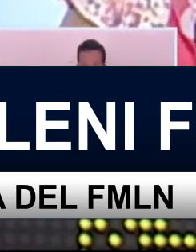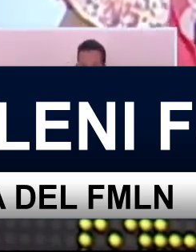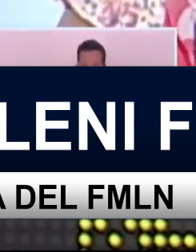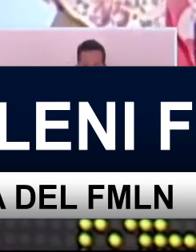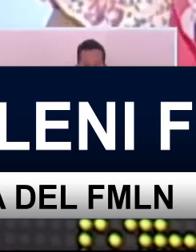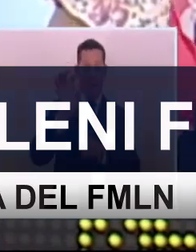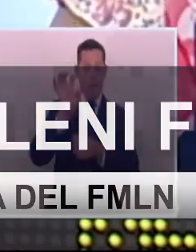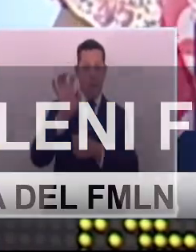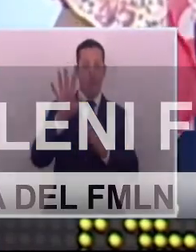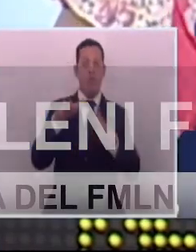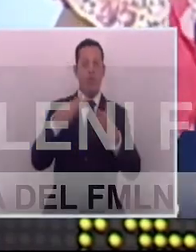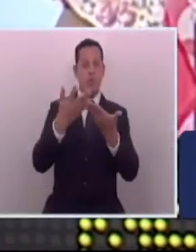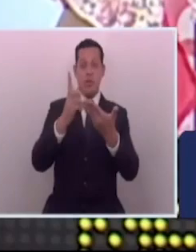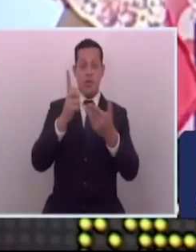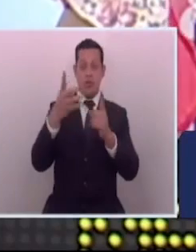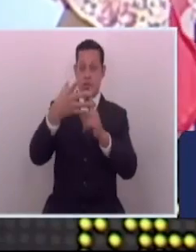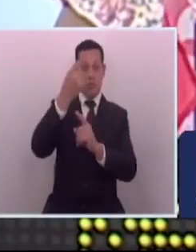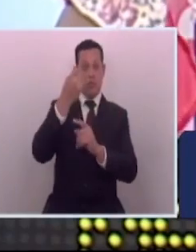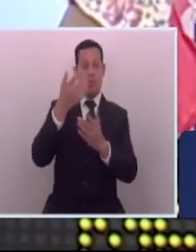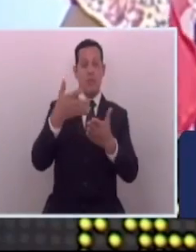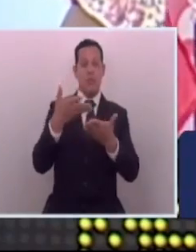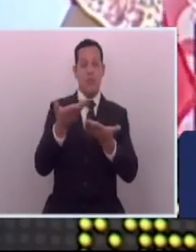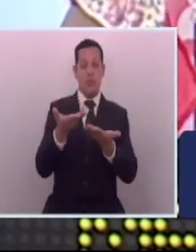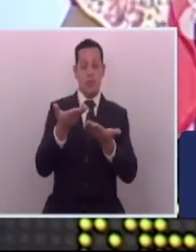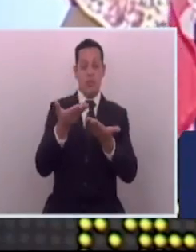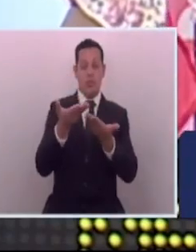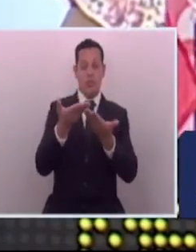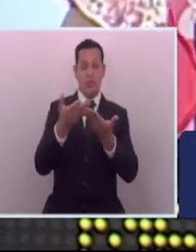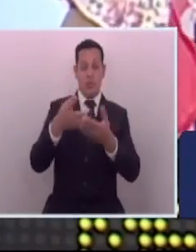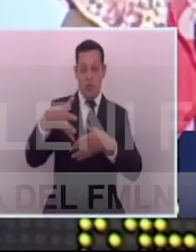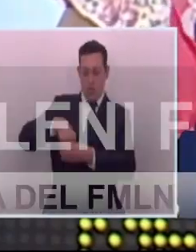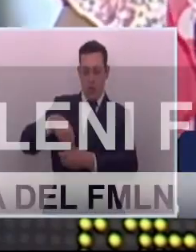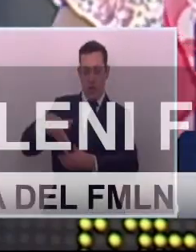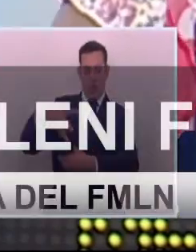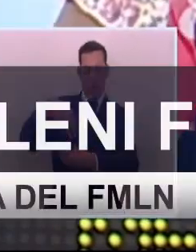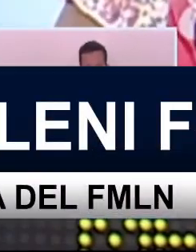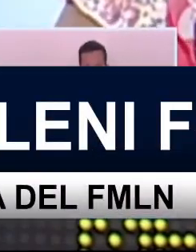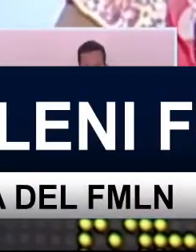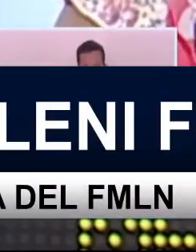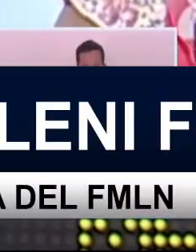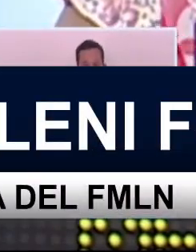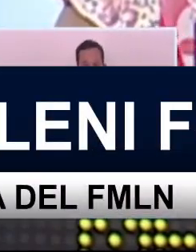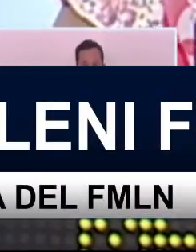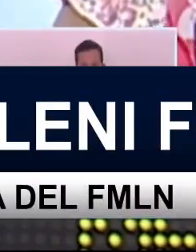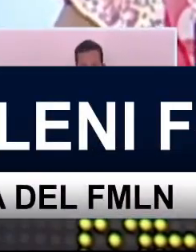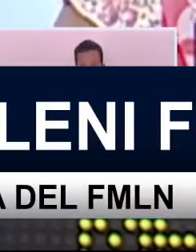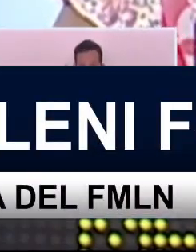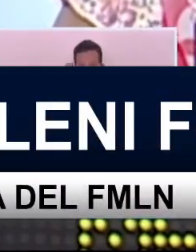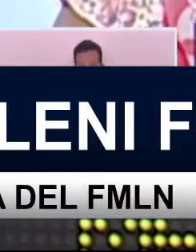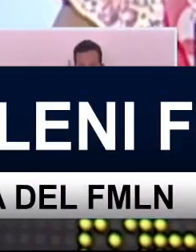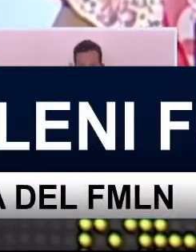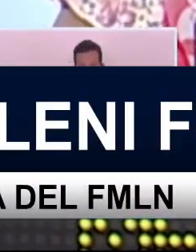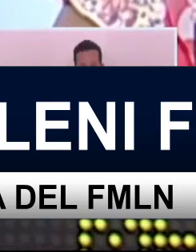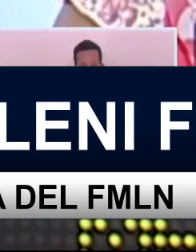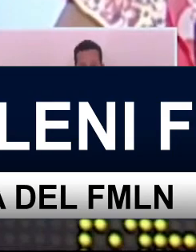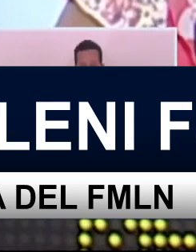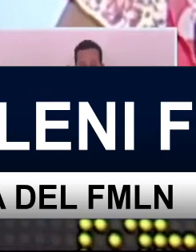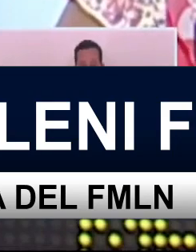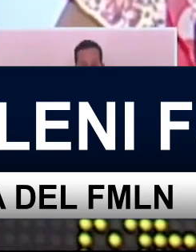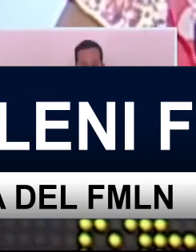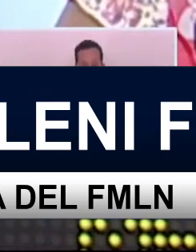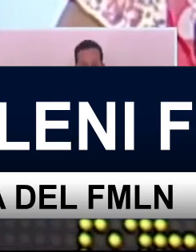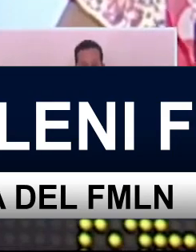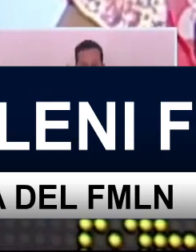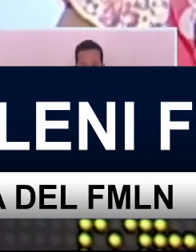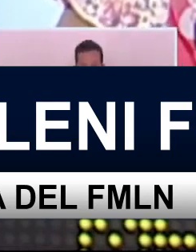nadie roba, ¿por qué no les alcanza? Se lo están embolsando. Porque hoy el FMLN está libre de ladrones, porque